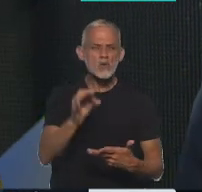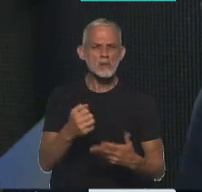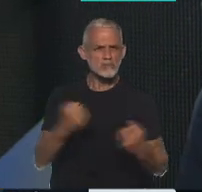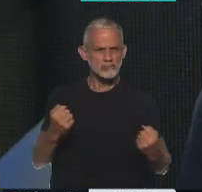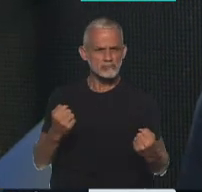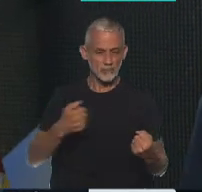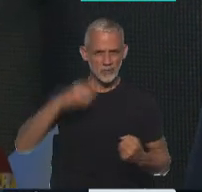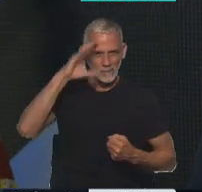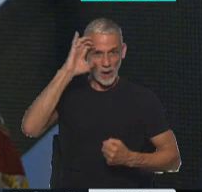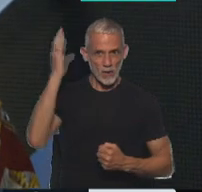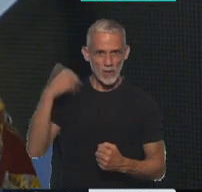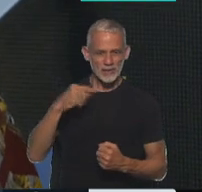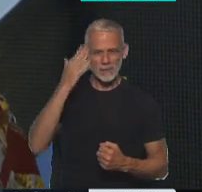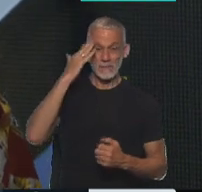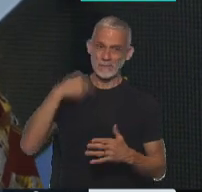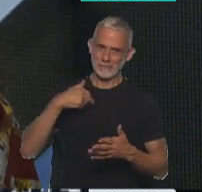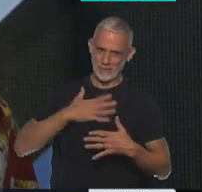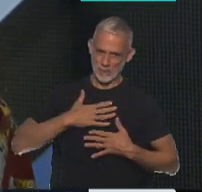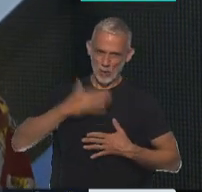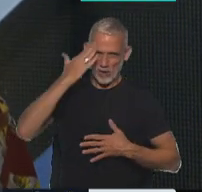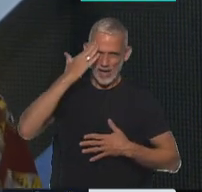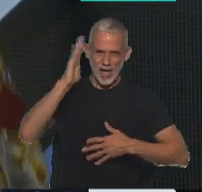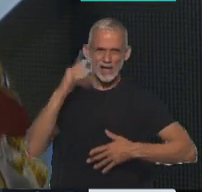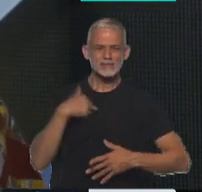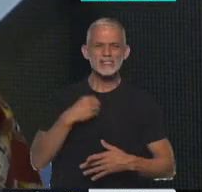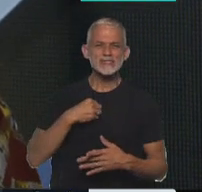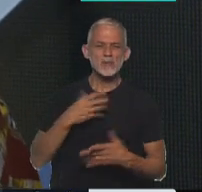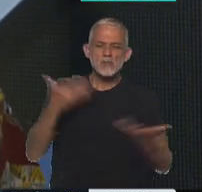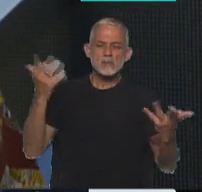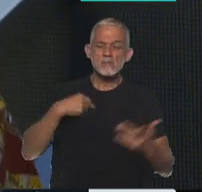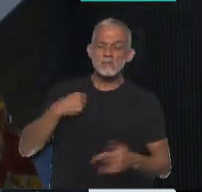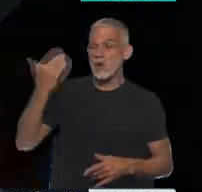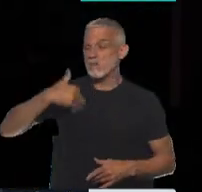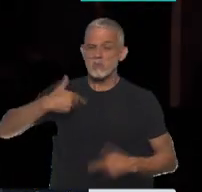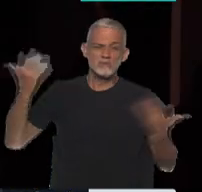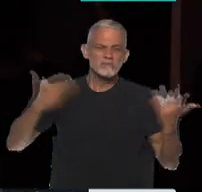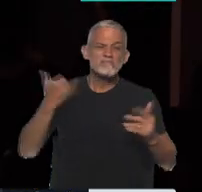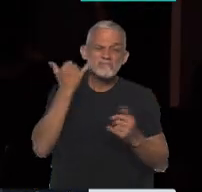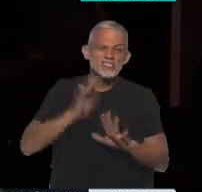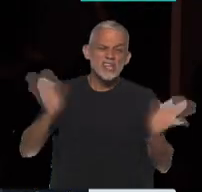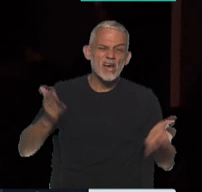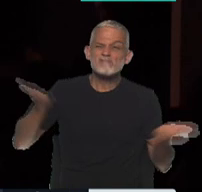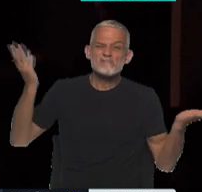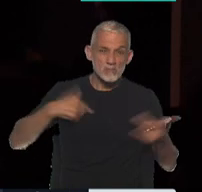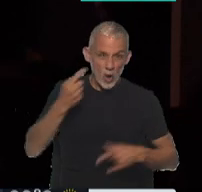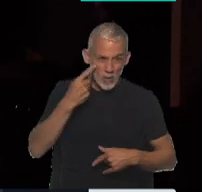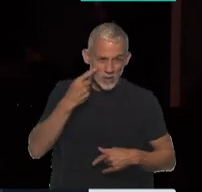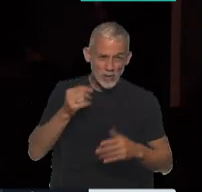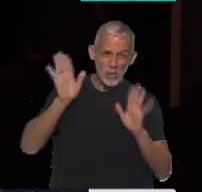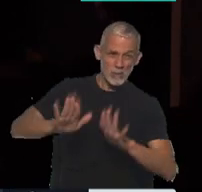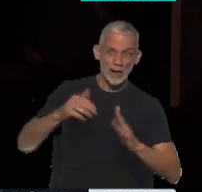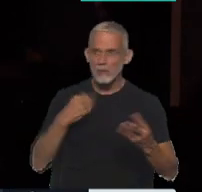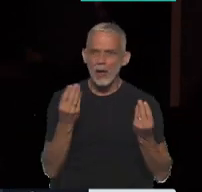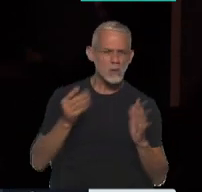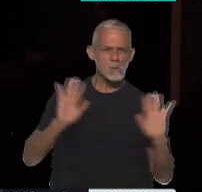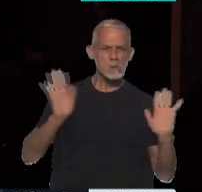recuerdo, por ejemplo, en mis propias memorias, el tener el sentido de, bueno, y si me hacen algo, pues que me lo hagan, pero yo no voy a dejar de vivir, ¿sabes? Y